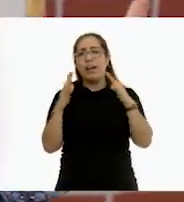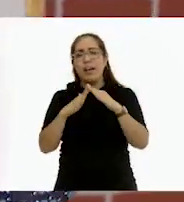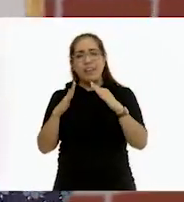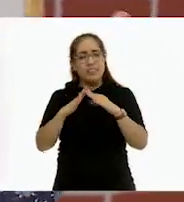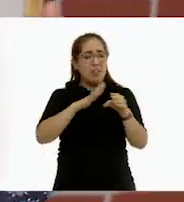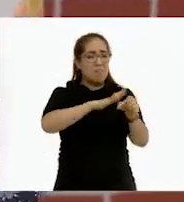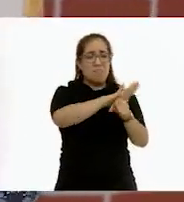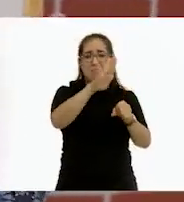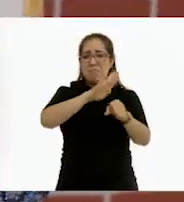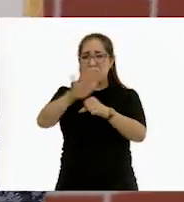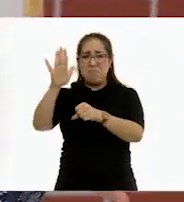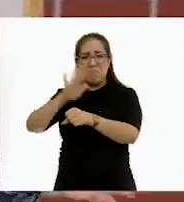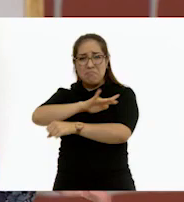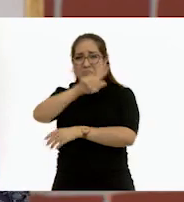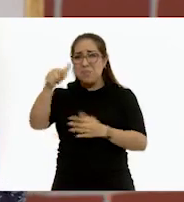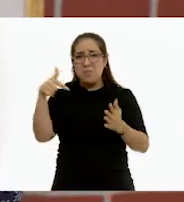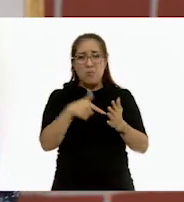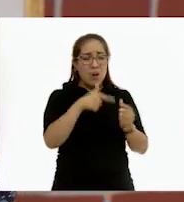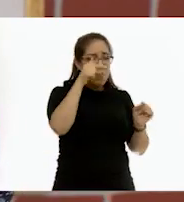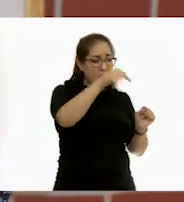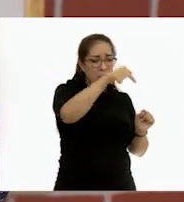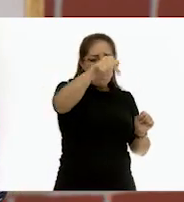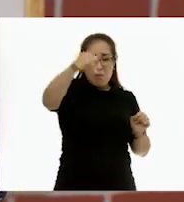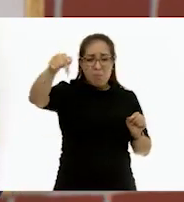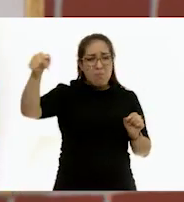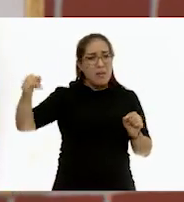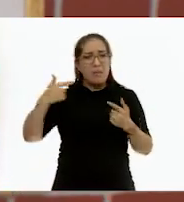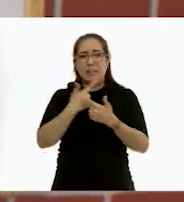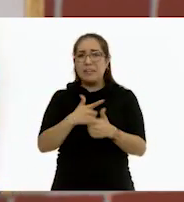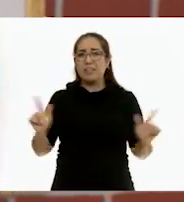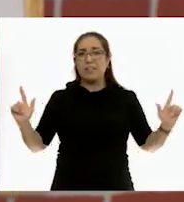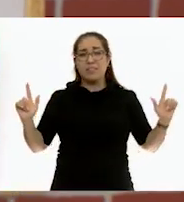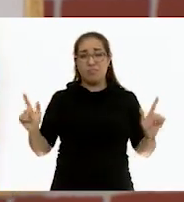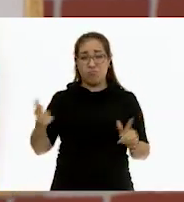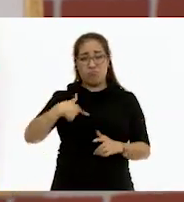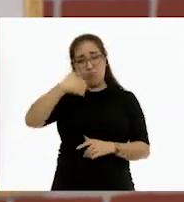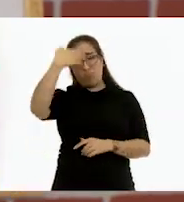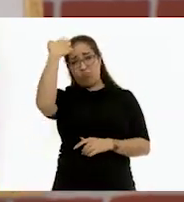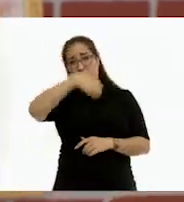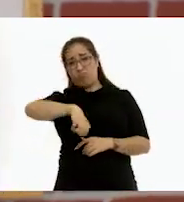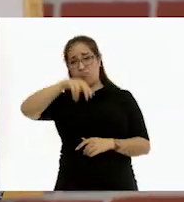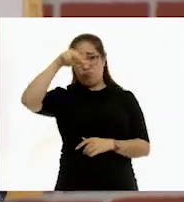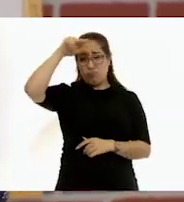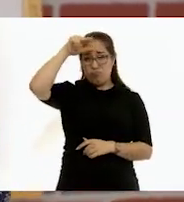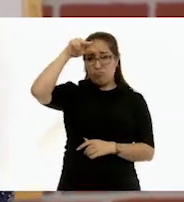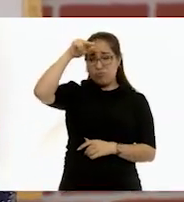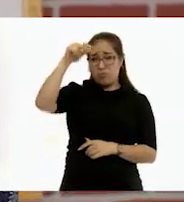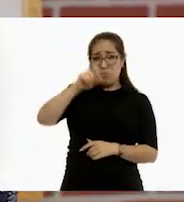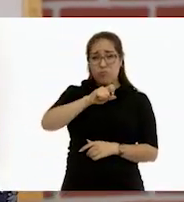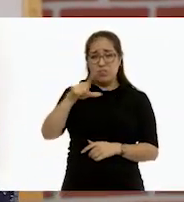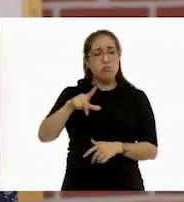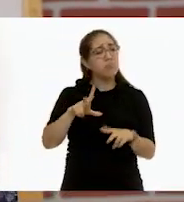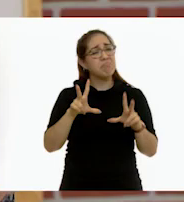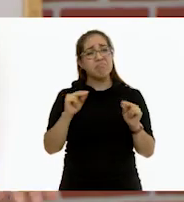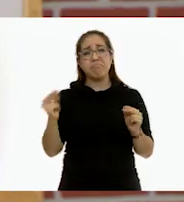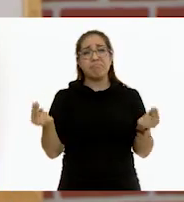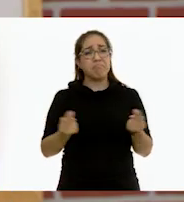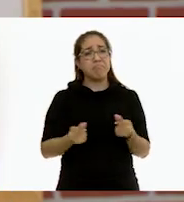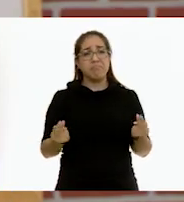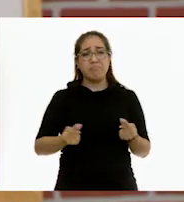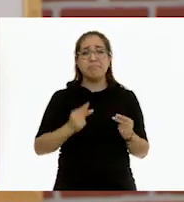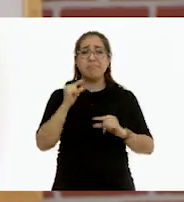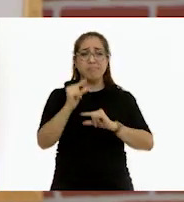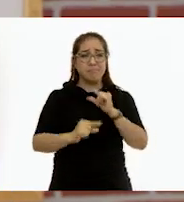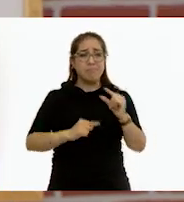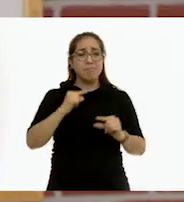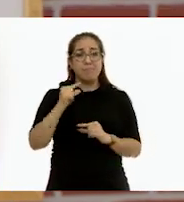cualquier lugar, digo, no tenemos que ser a lo mejor expertos o profesionales en el asunto de la actuación, ¿verdad? Y